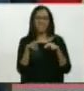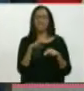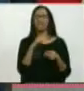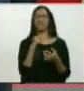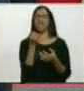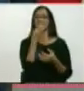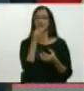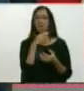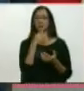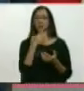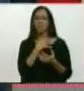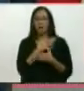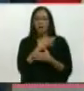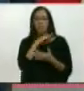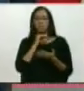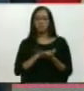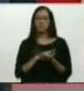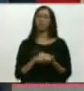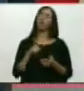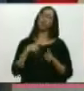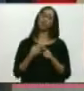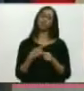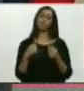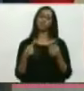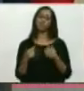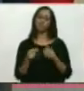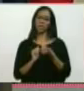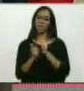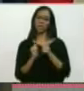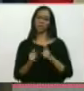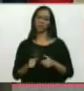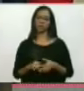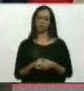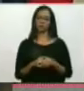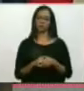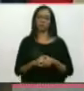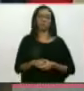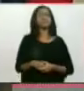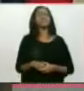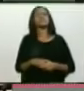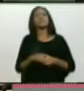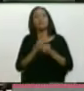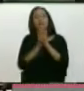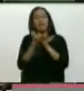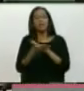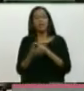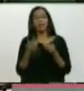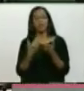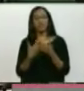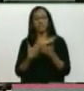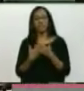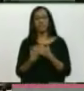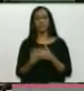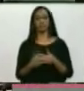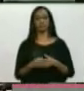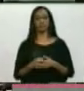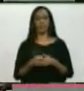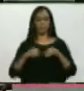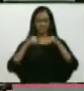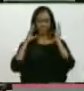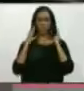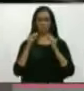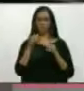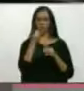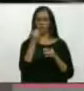en accidentes. ¿Este juicio nunca se dio? No. Porque acabaron con los todos testigos. Acabaron con los testigos. Los testigos de Odebrecht amanecieron envenenados.